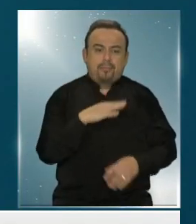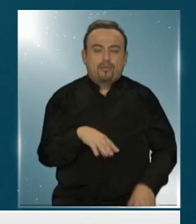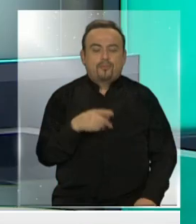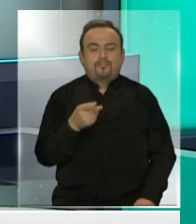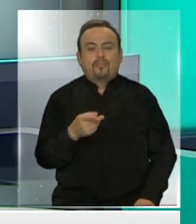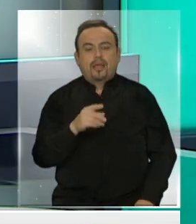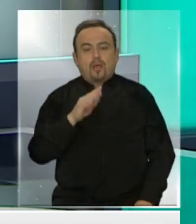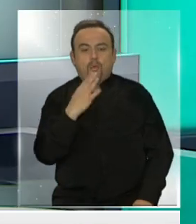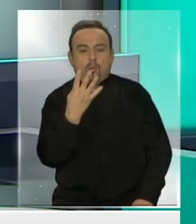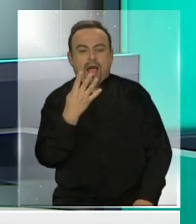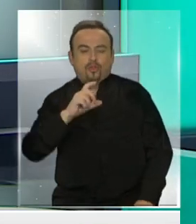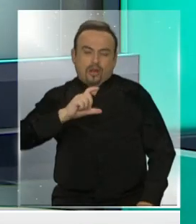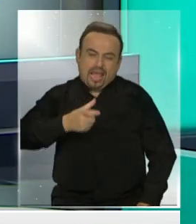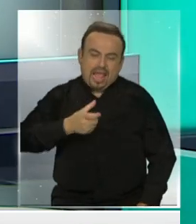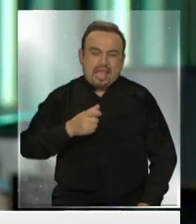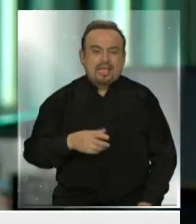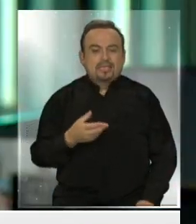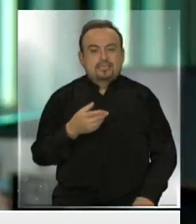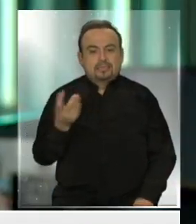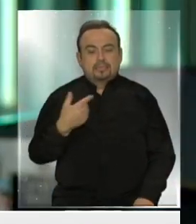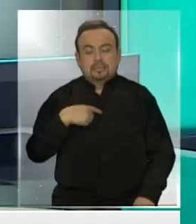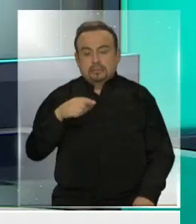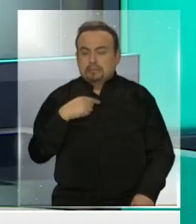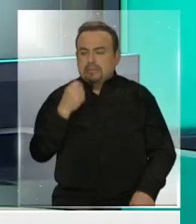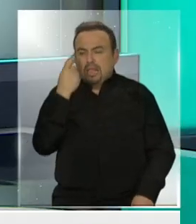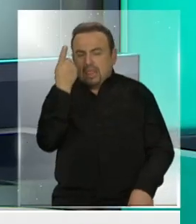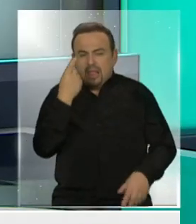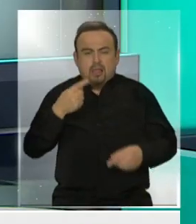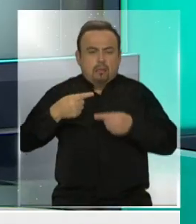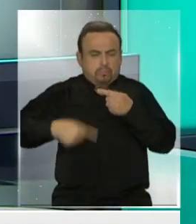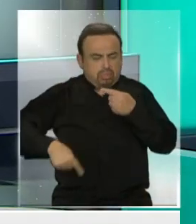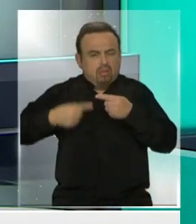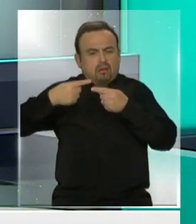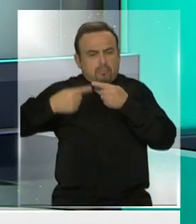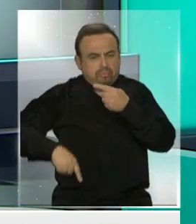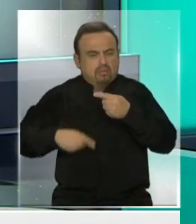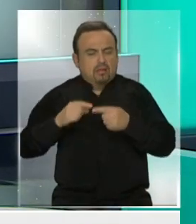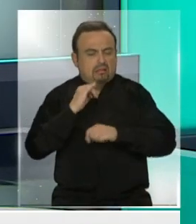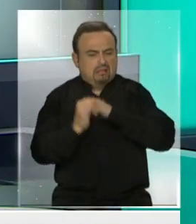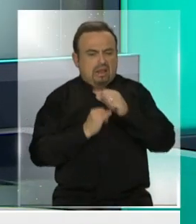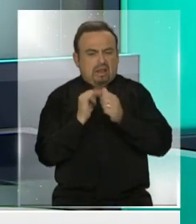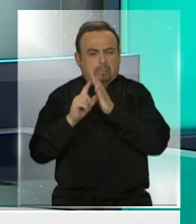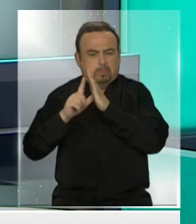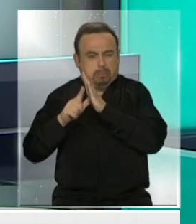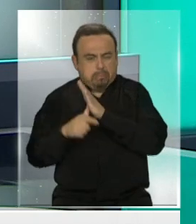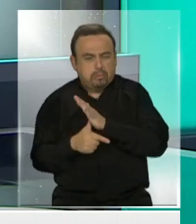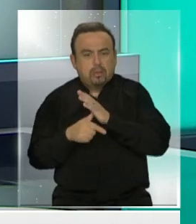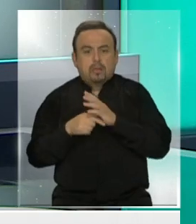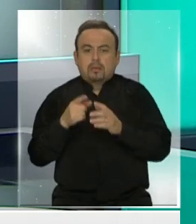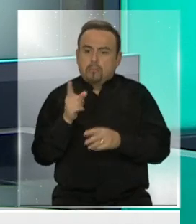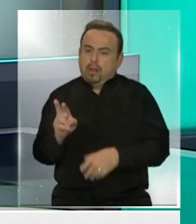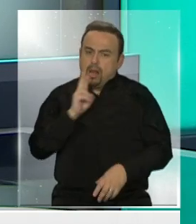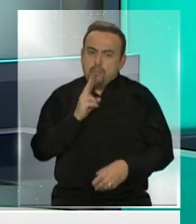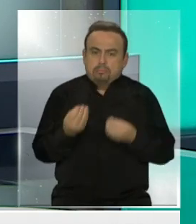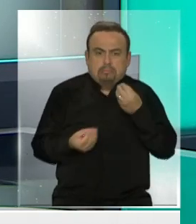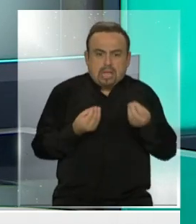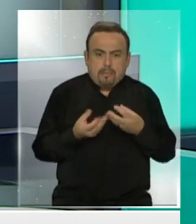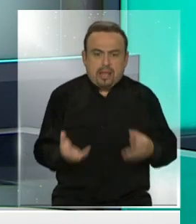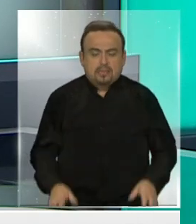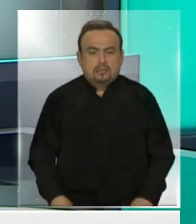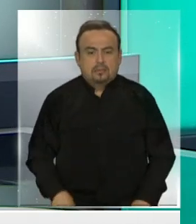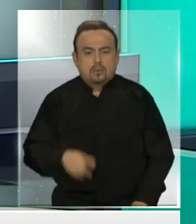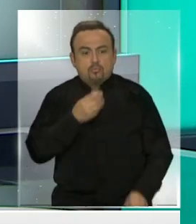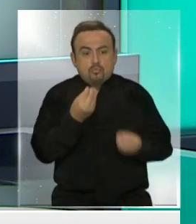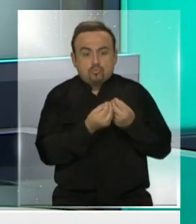ya sea uno como consumidor puede tener paciencia pues entender lo que está ocurriendo pero quiere una solución o por lo menos una respuesta frente a lo que está pasando bueno efectivamente